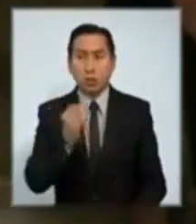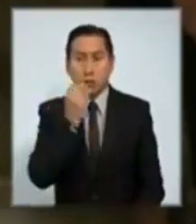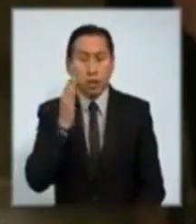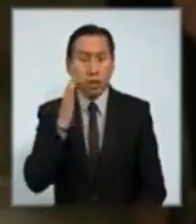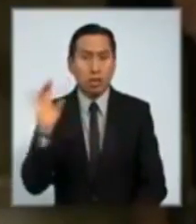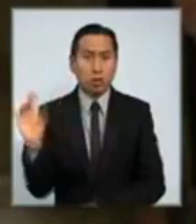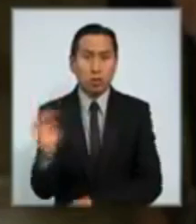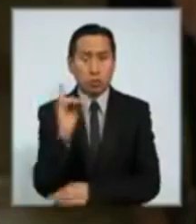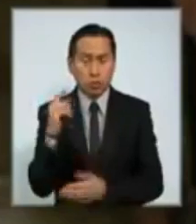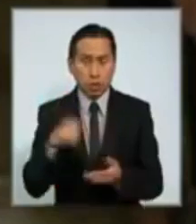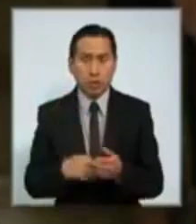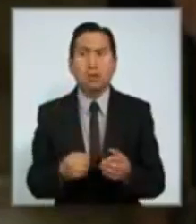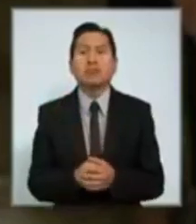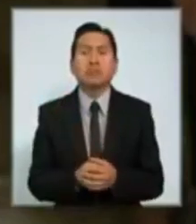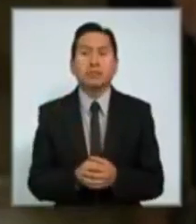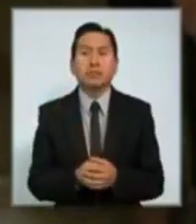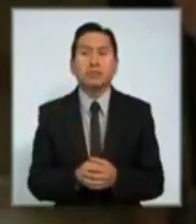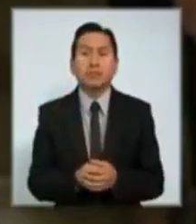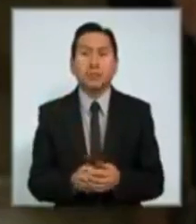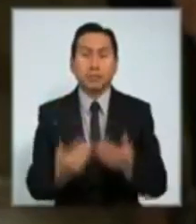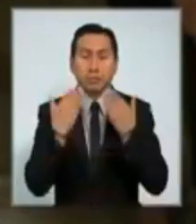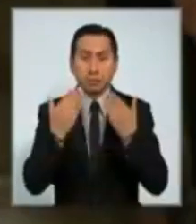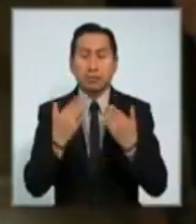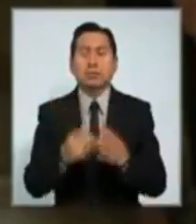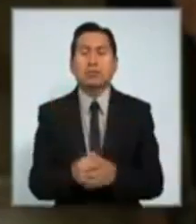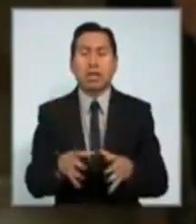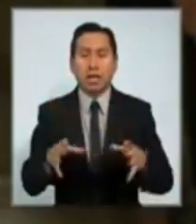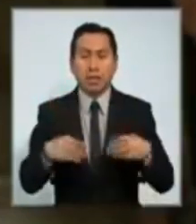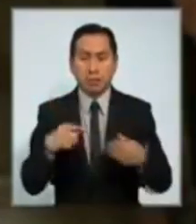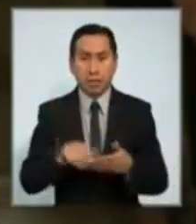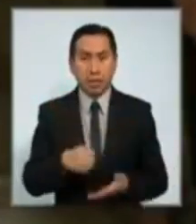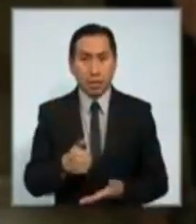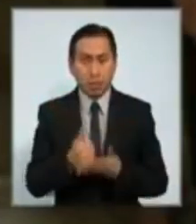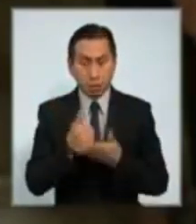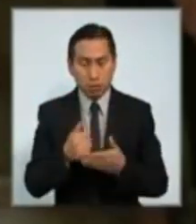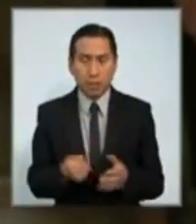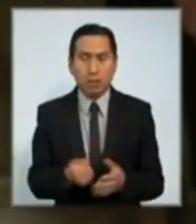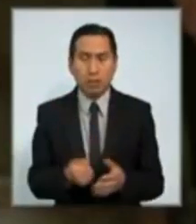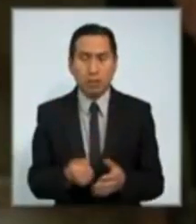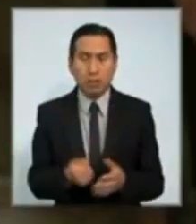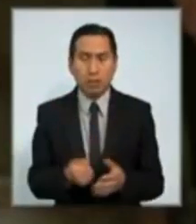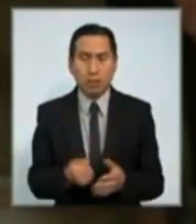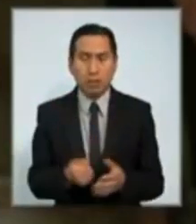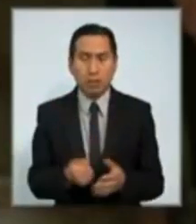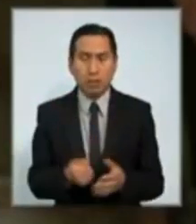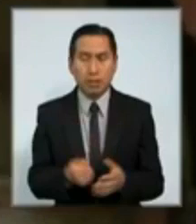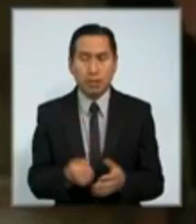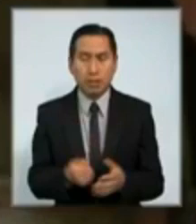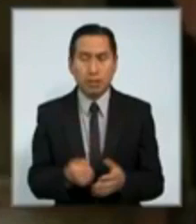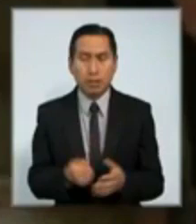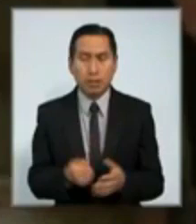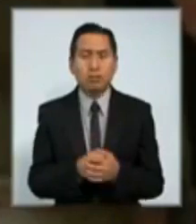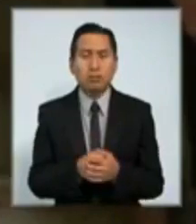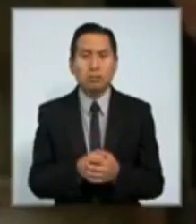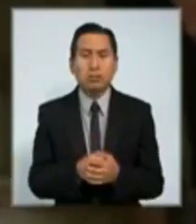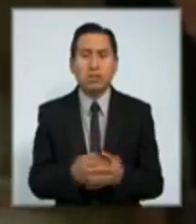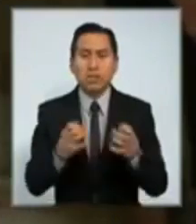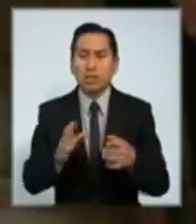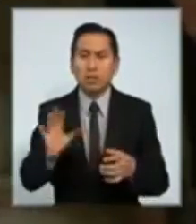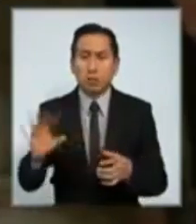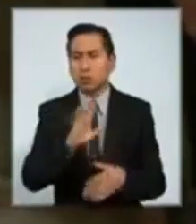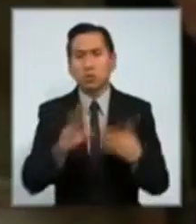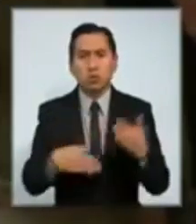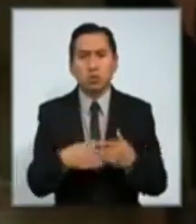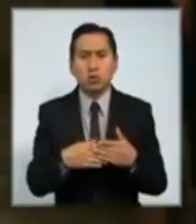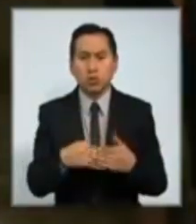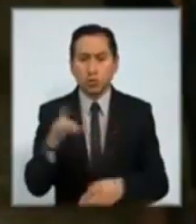bolivianos. Gracias por aceptar esta ayuda. Yo sé lo que quiere cada boliviano y